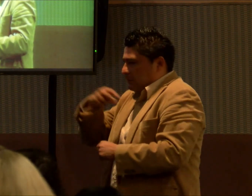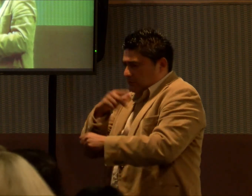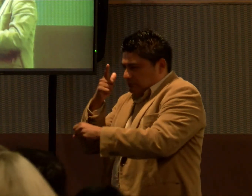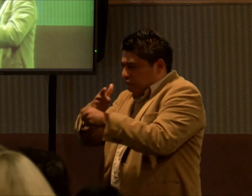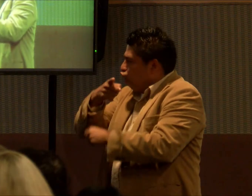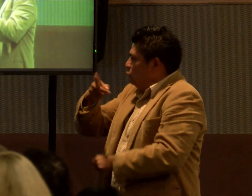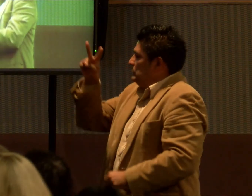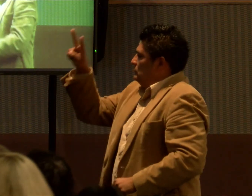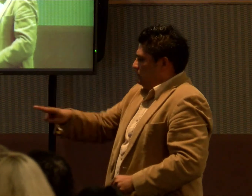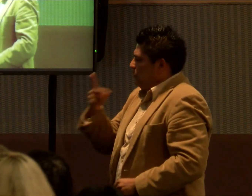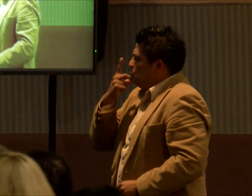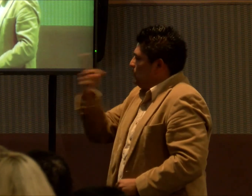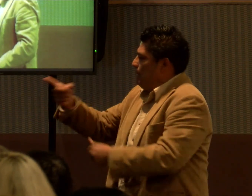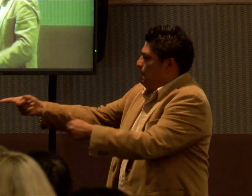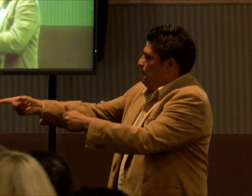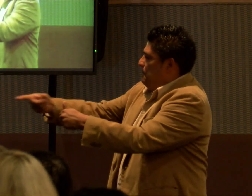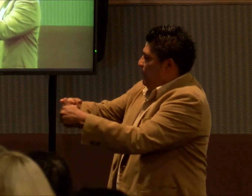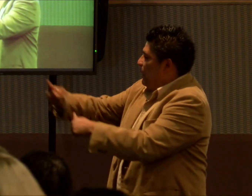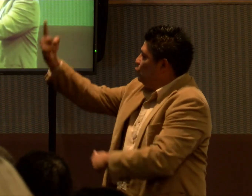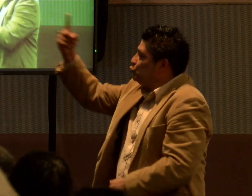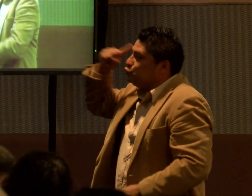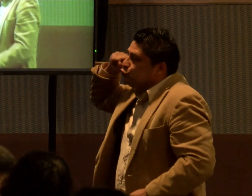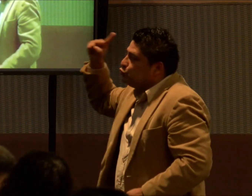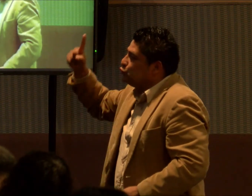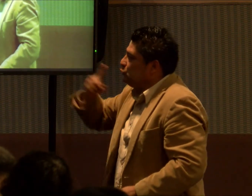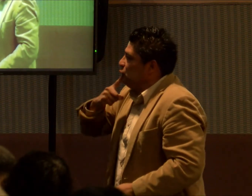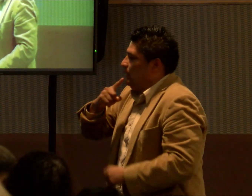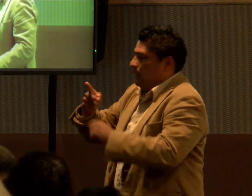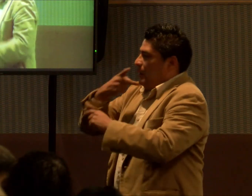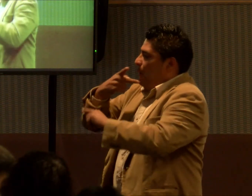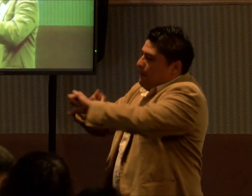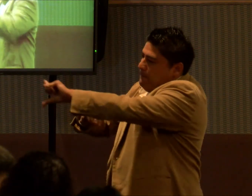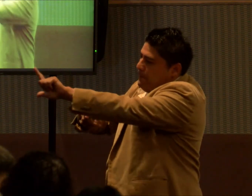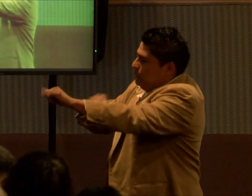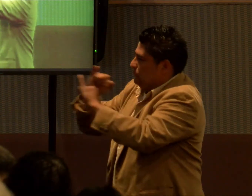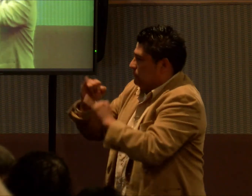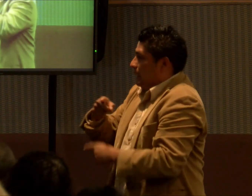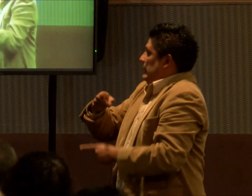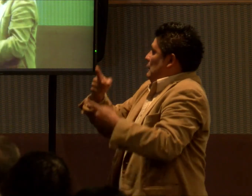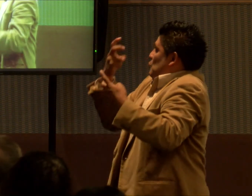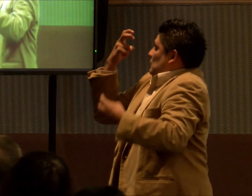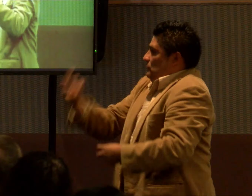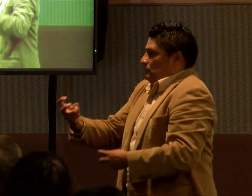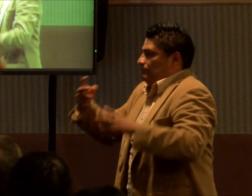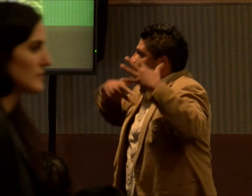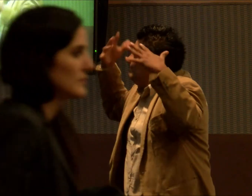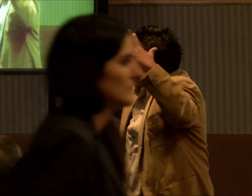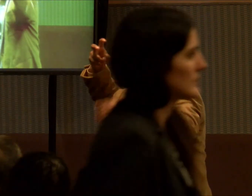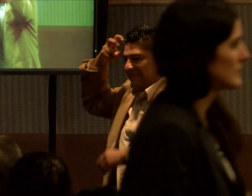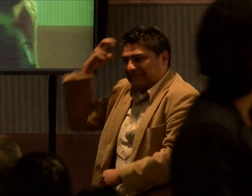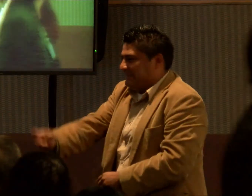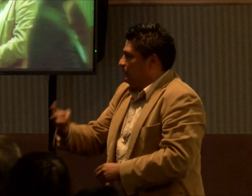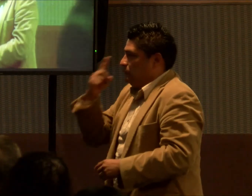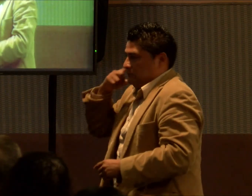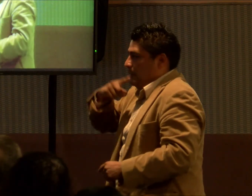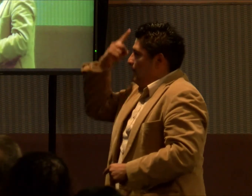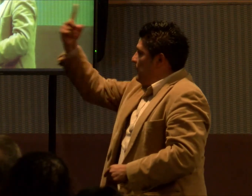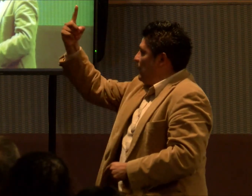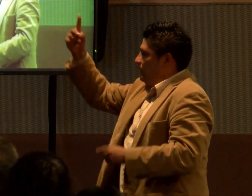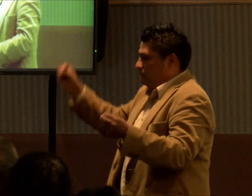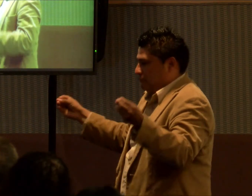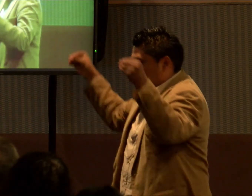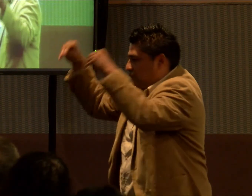en el sur del país, al igual que cómo se habla, es igual. Entonces, yo creo que todas estas necesidades tenemos que